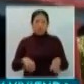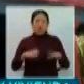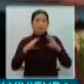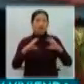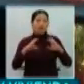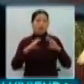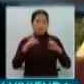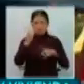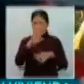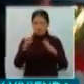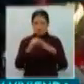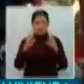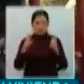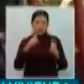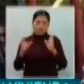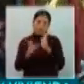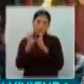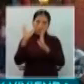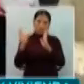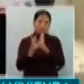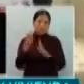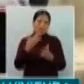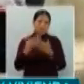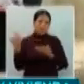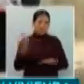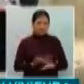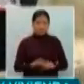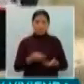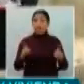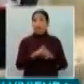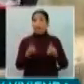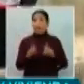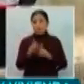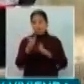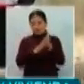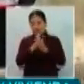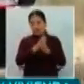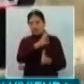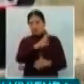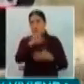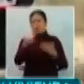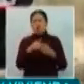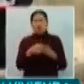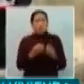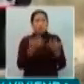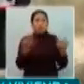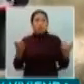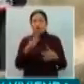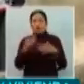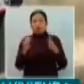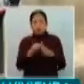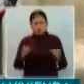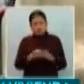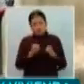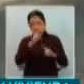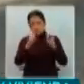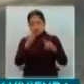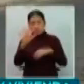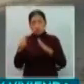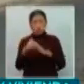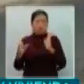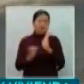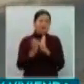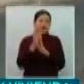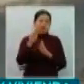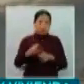ser censistas. También nos interesa para poder saber cuántos cuestionarios censales tenemos que distribuir